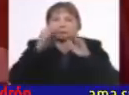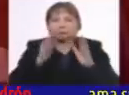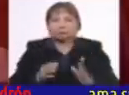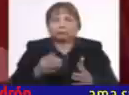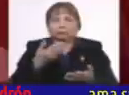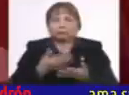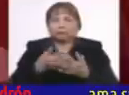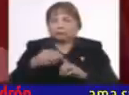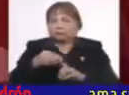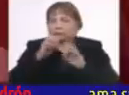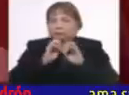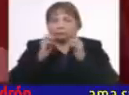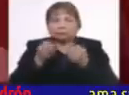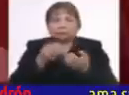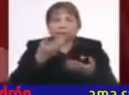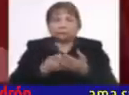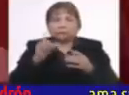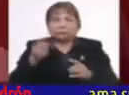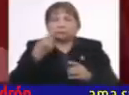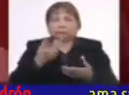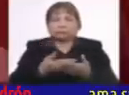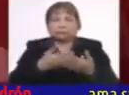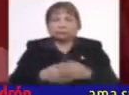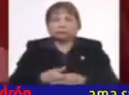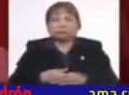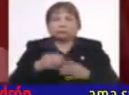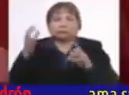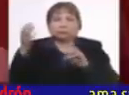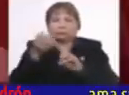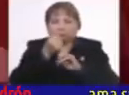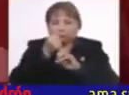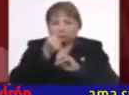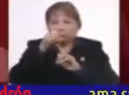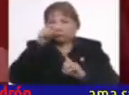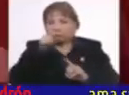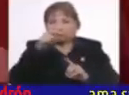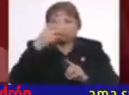equipo especial que tenía como principal tarea la captura de los propios